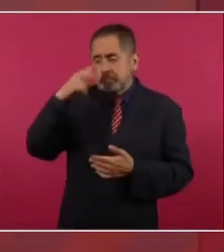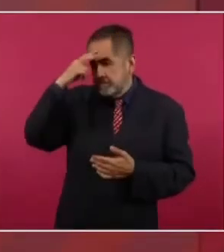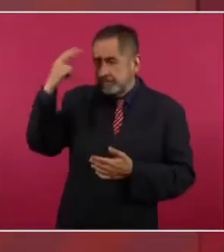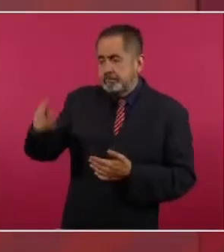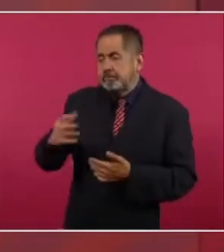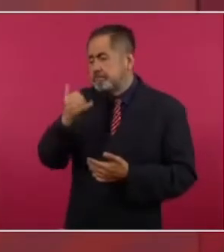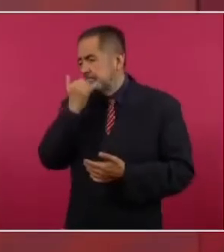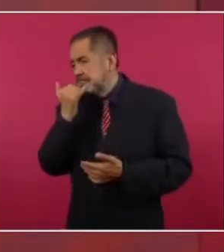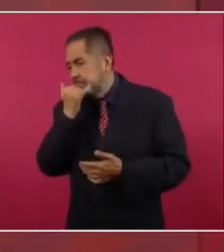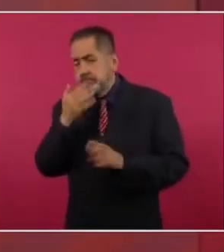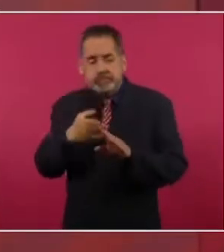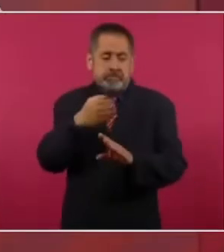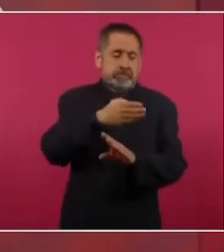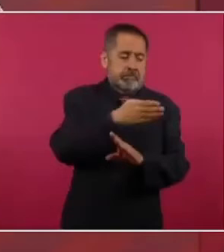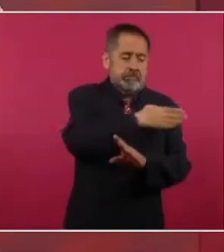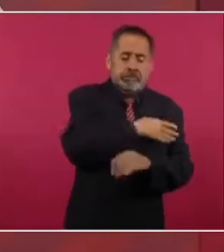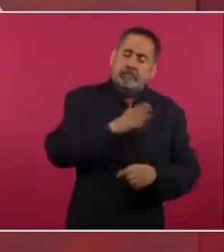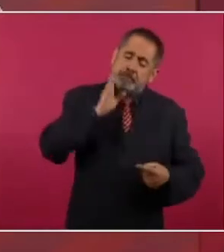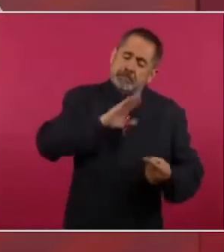por todo eso.